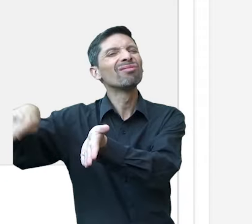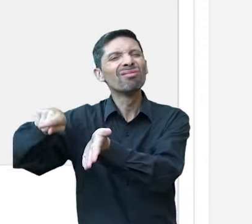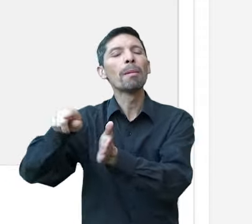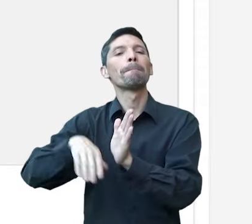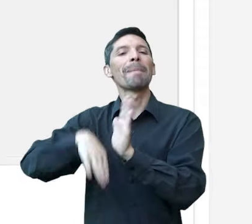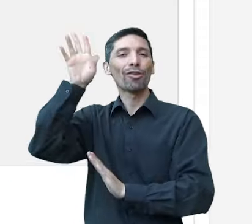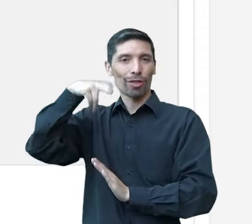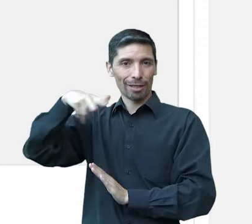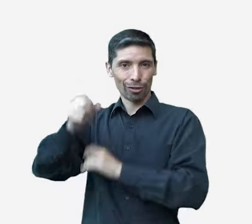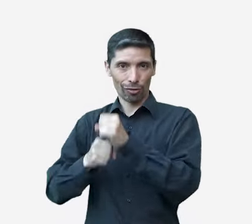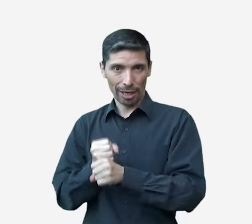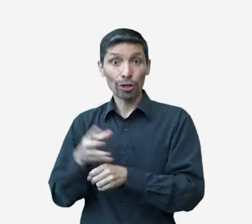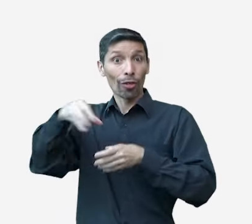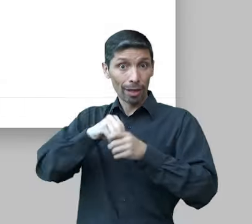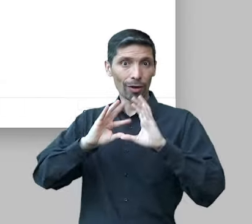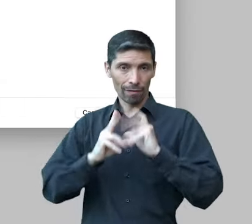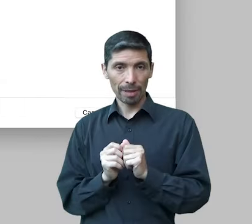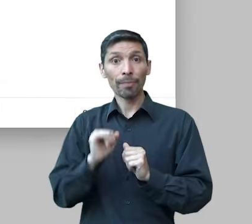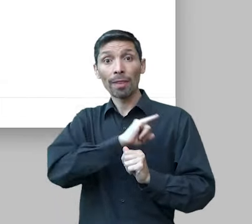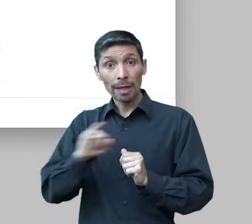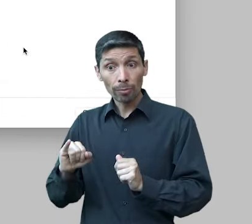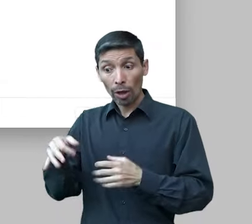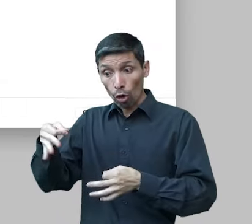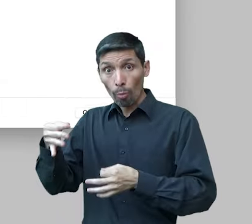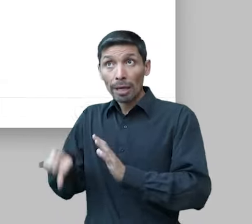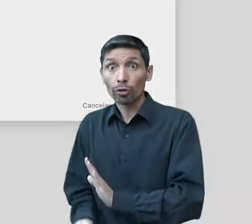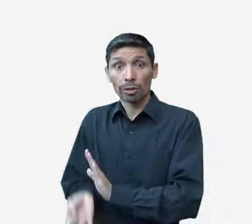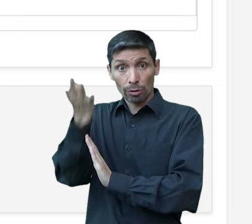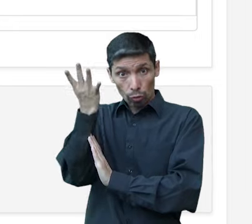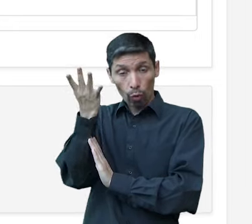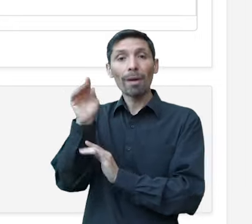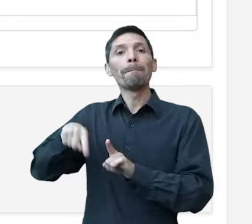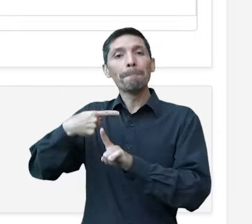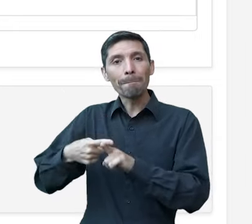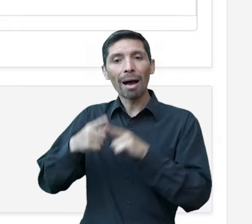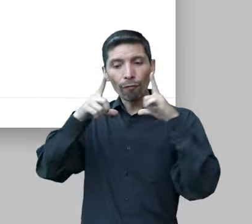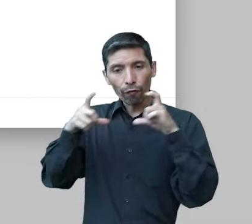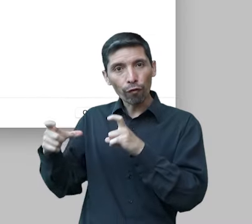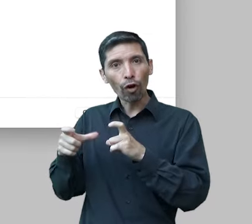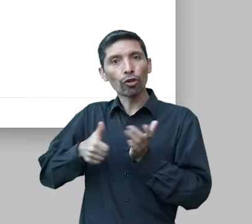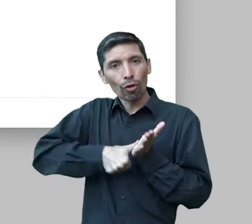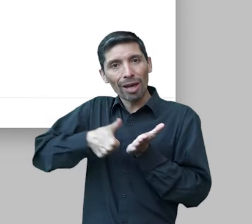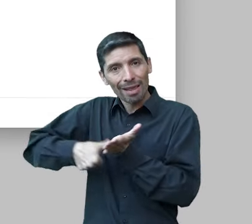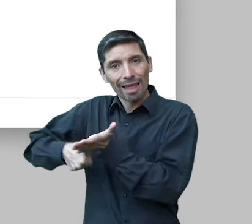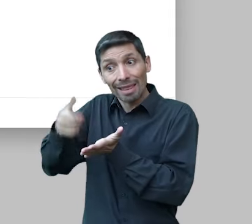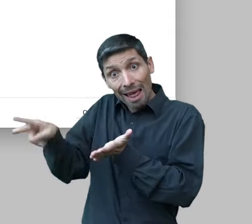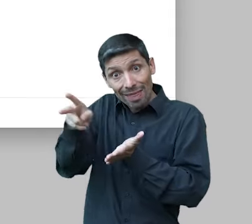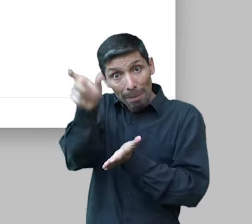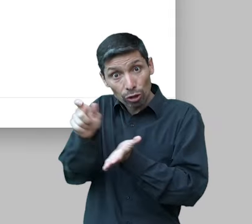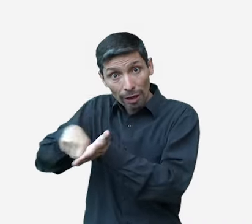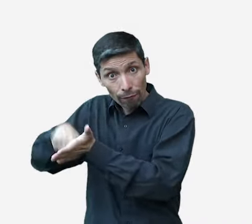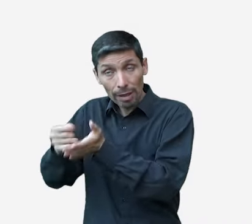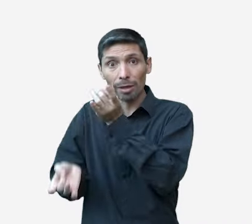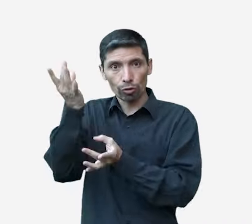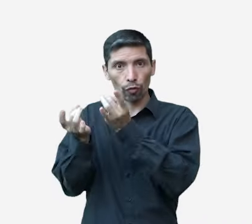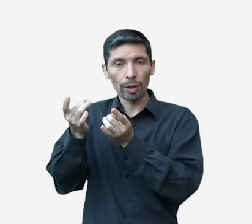que componen el hogar. Luego, adjunta este documento y las copias de las cédulas de identidad vigentes de quienes lo firmaron, se